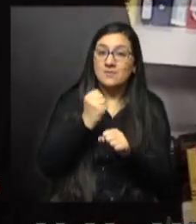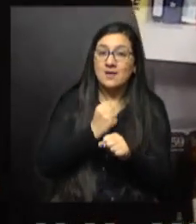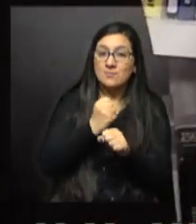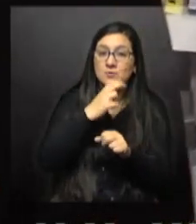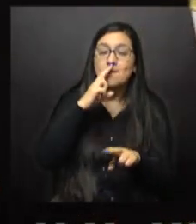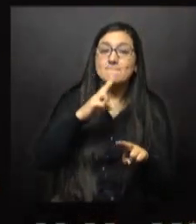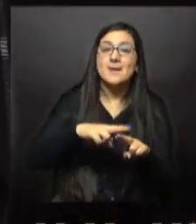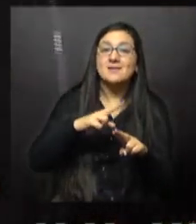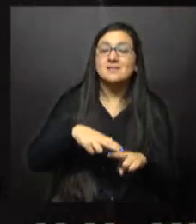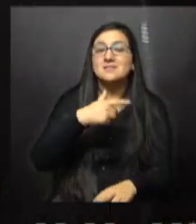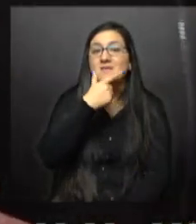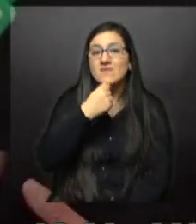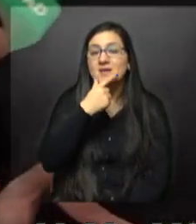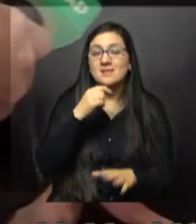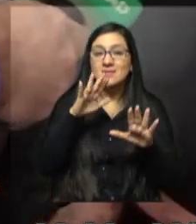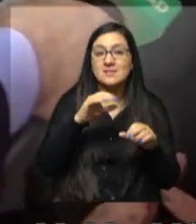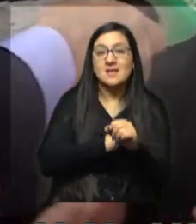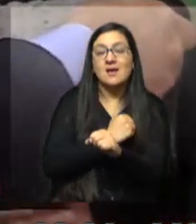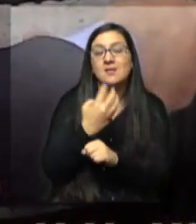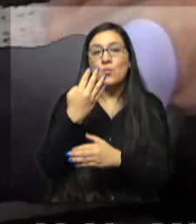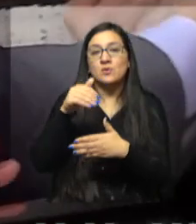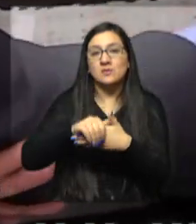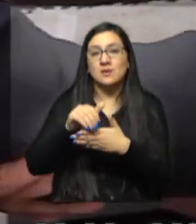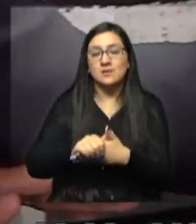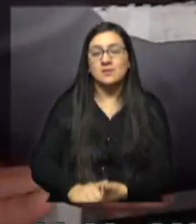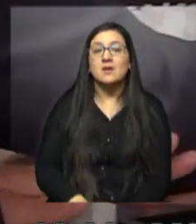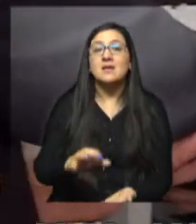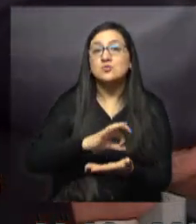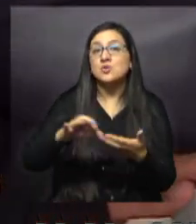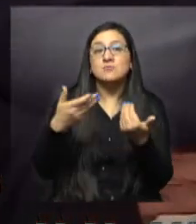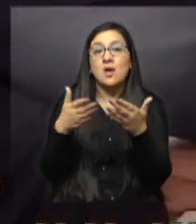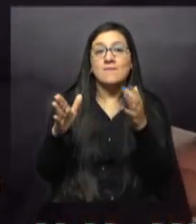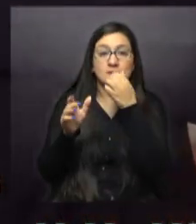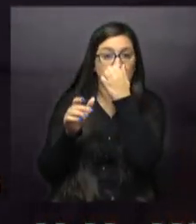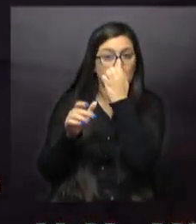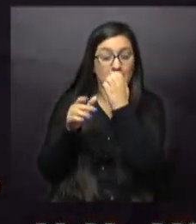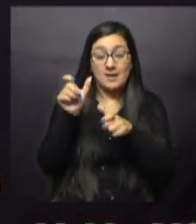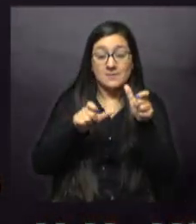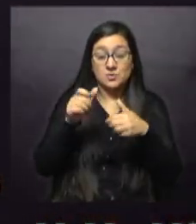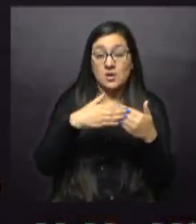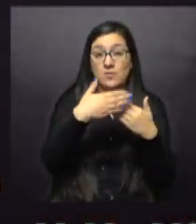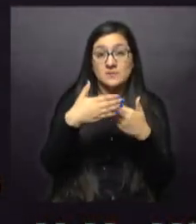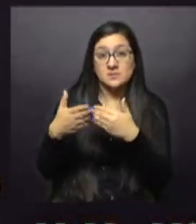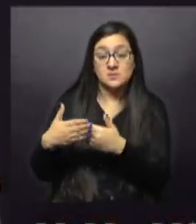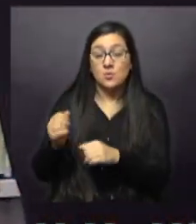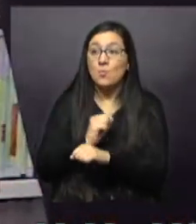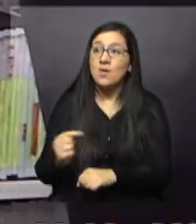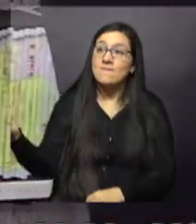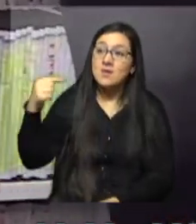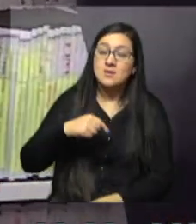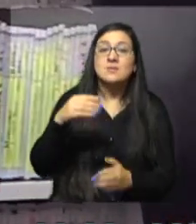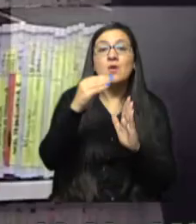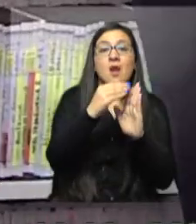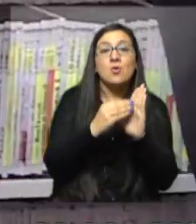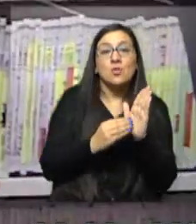los martes y los viernes de 10 de la mañana a 4 de la tarde, y es un servicio abierto a la ciudadanía, a los vecinos. Pueden venir, se pueden